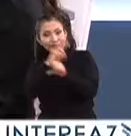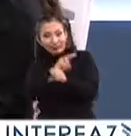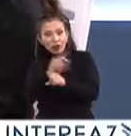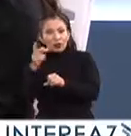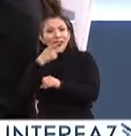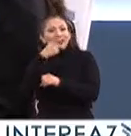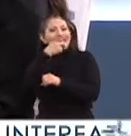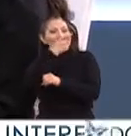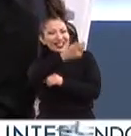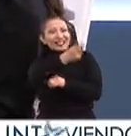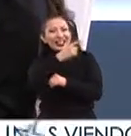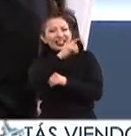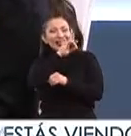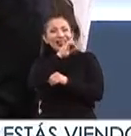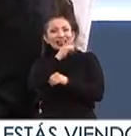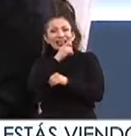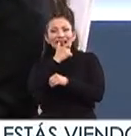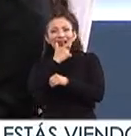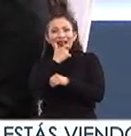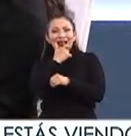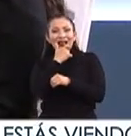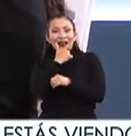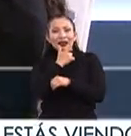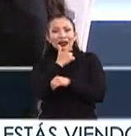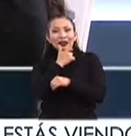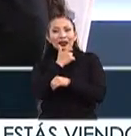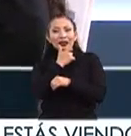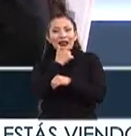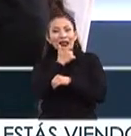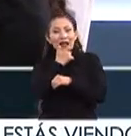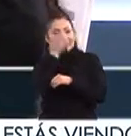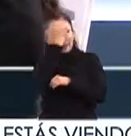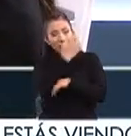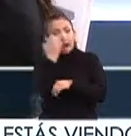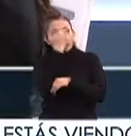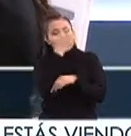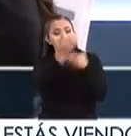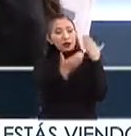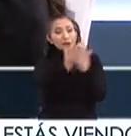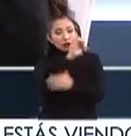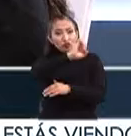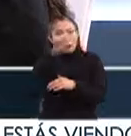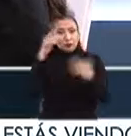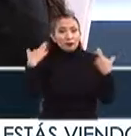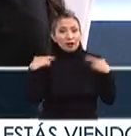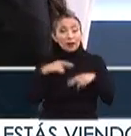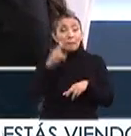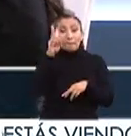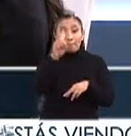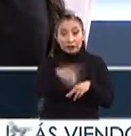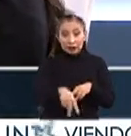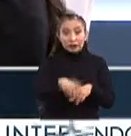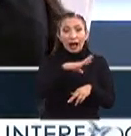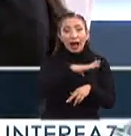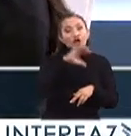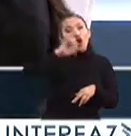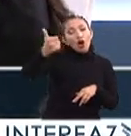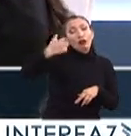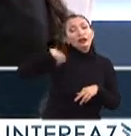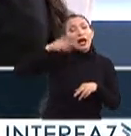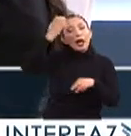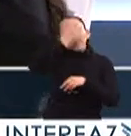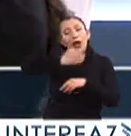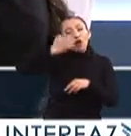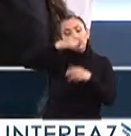bueno, cuando hablamos del INE, seguramente viene a la mente las evaluaciones del servicio profesional docente, pero en realidad existen otra serie